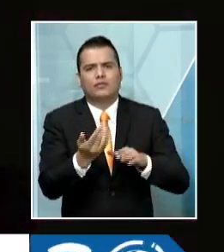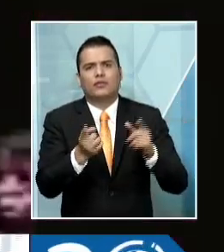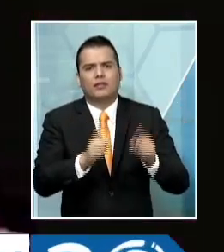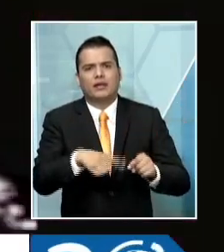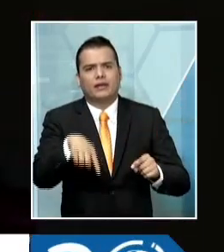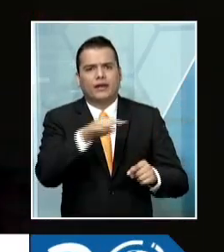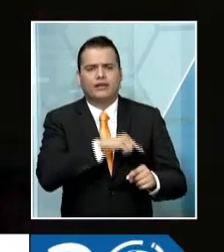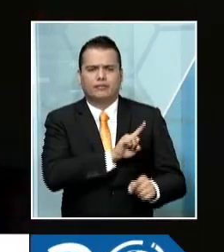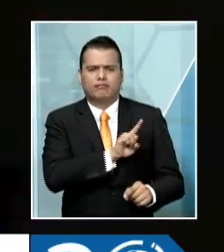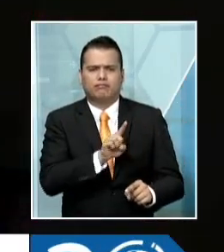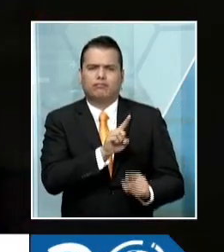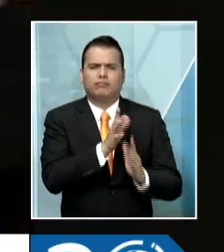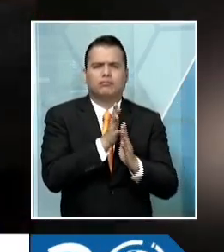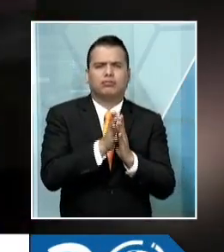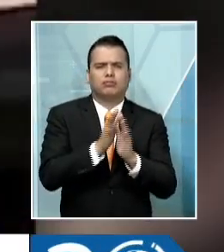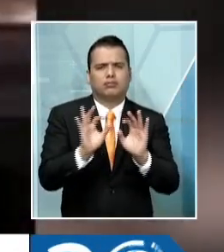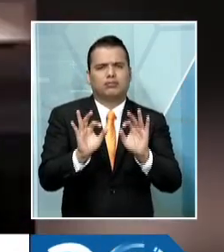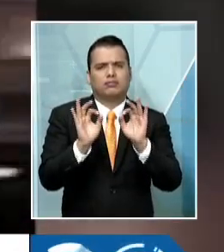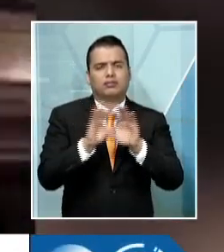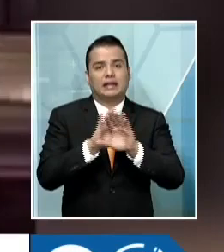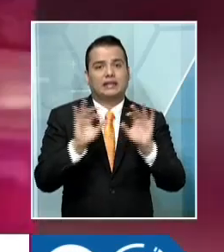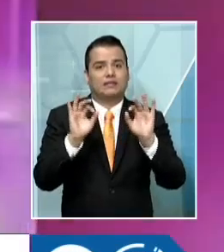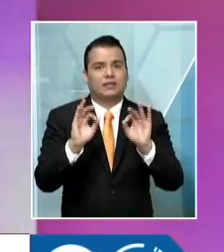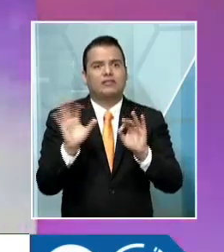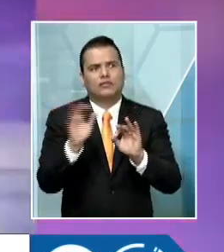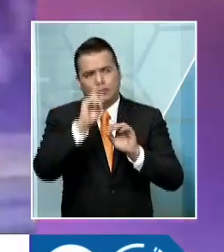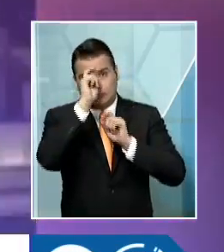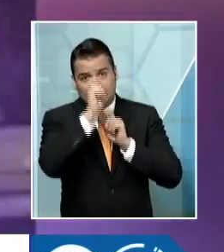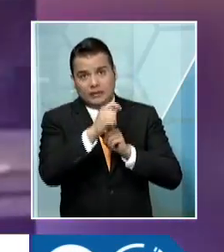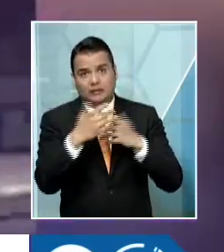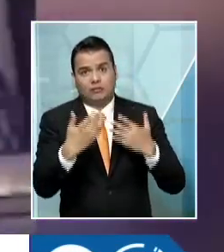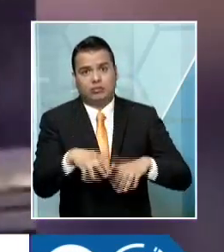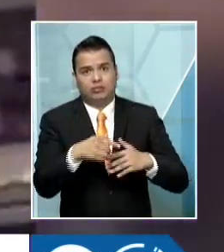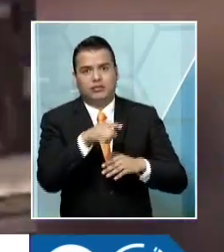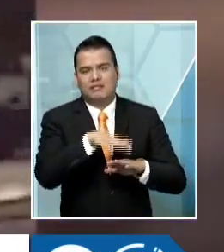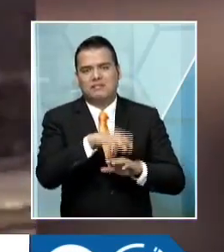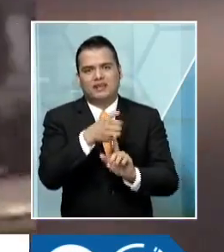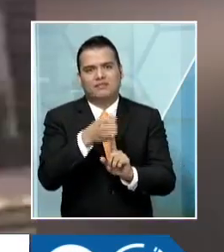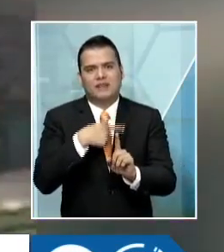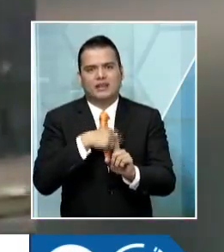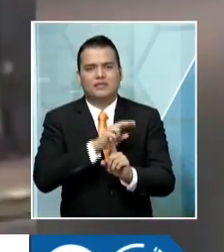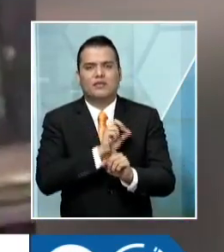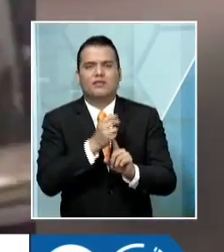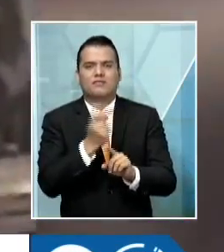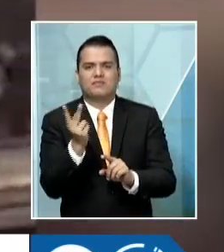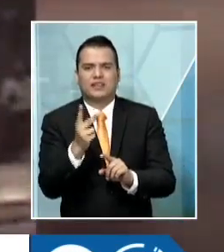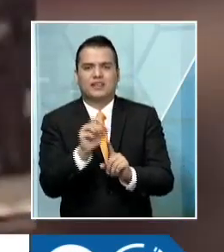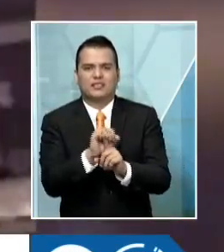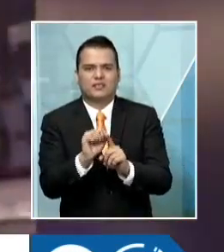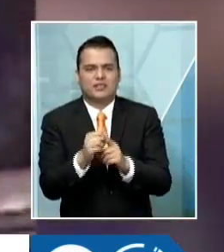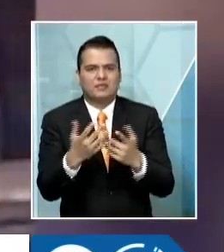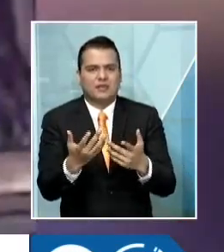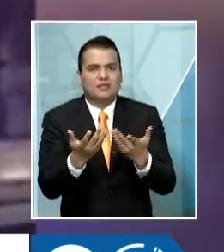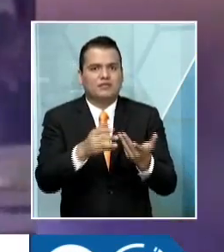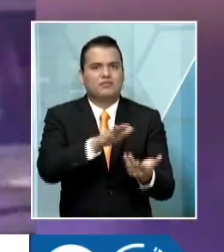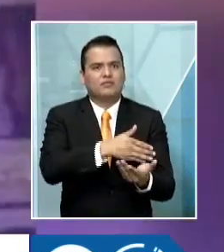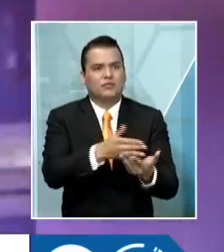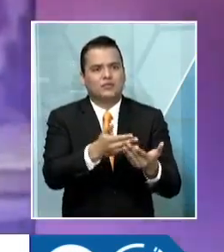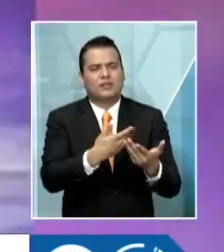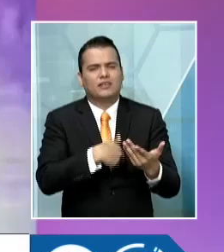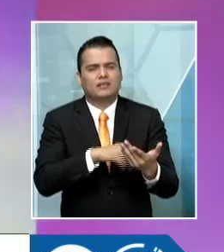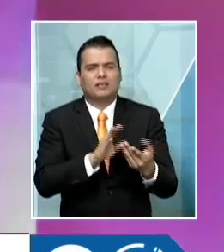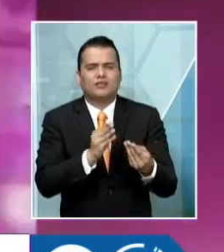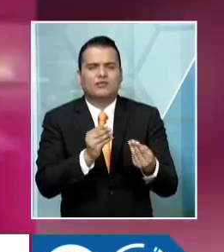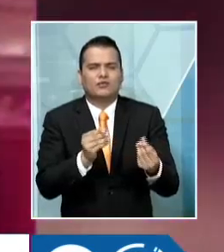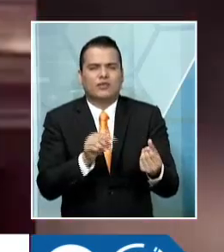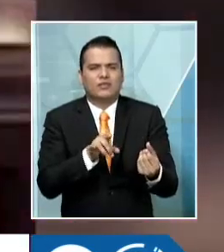fajaban en un escenario. Cali le rinde tributo al artista que le dio sentido al Viernes Social, el que te invitaba con esa música tenue que invita al amor, en